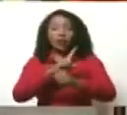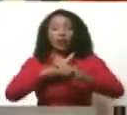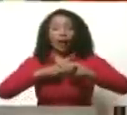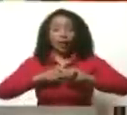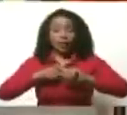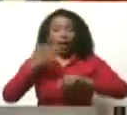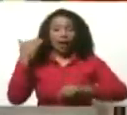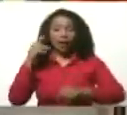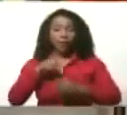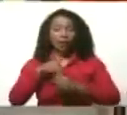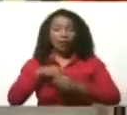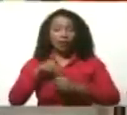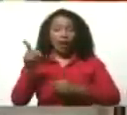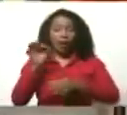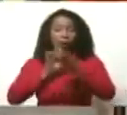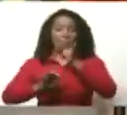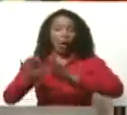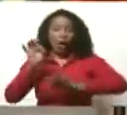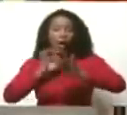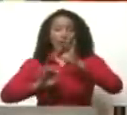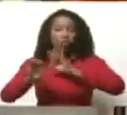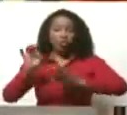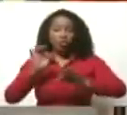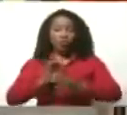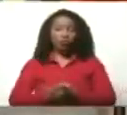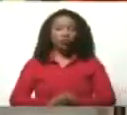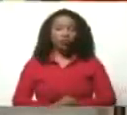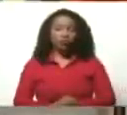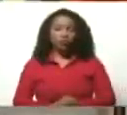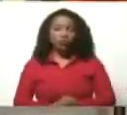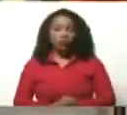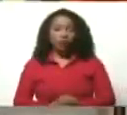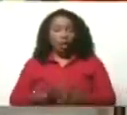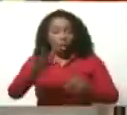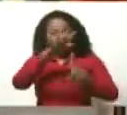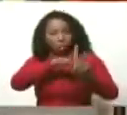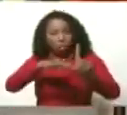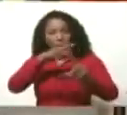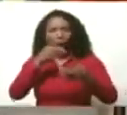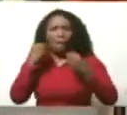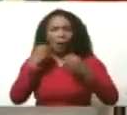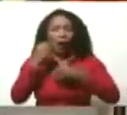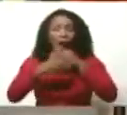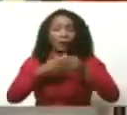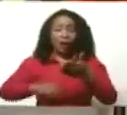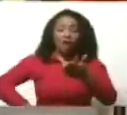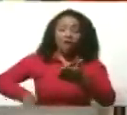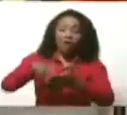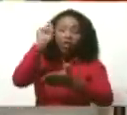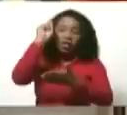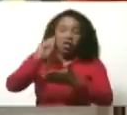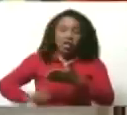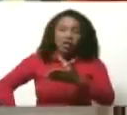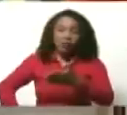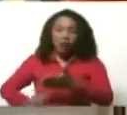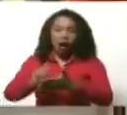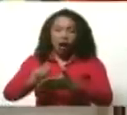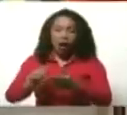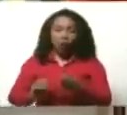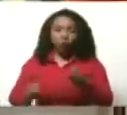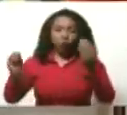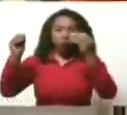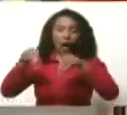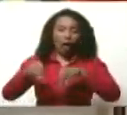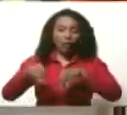Rafael Ramírez y Nervis Villalobos conspiraron para hacerlo firmar el contrato con la